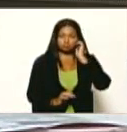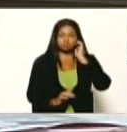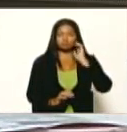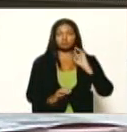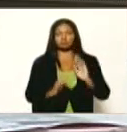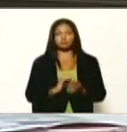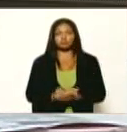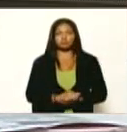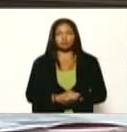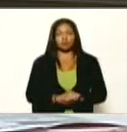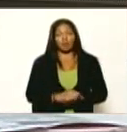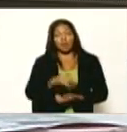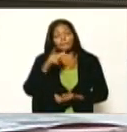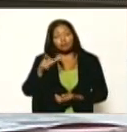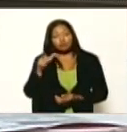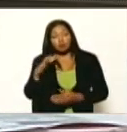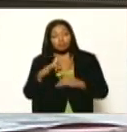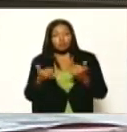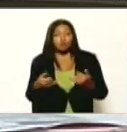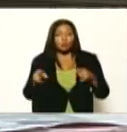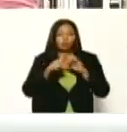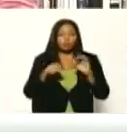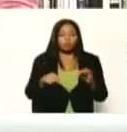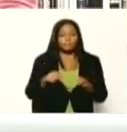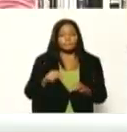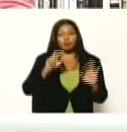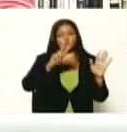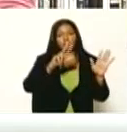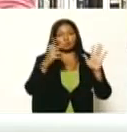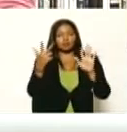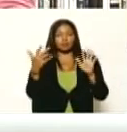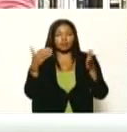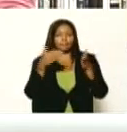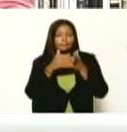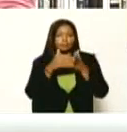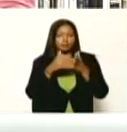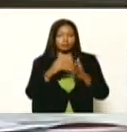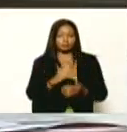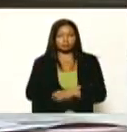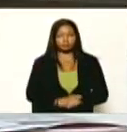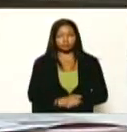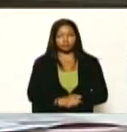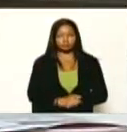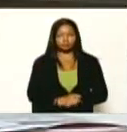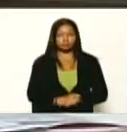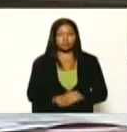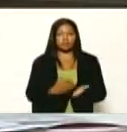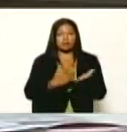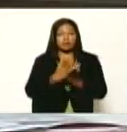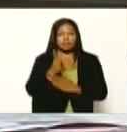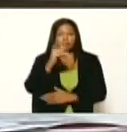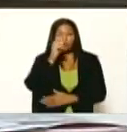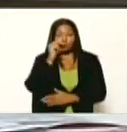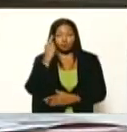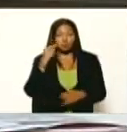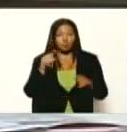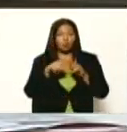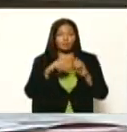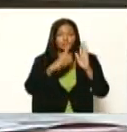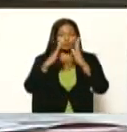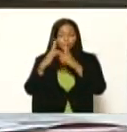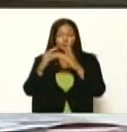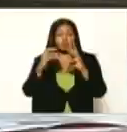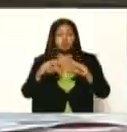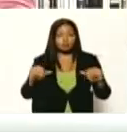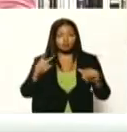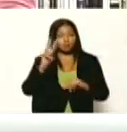que hay que verlo. 83.000. Eso hay que verlo. Líderes y lideresas. Distribuidos en todo el